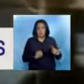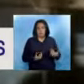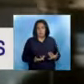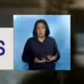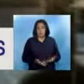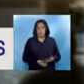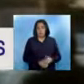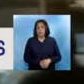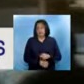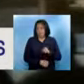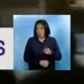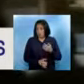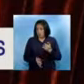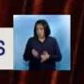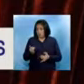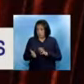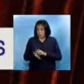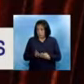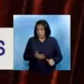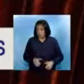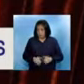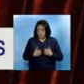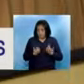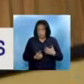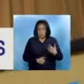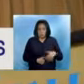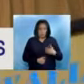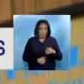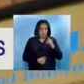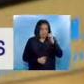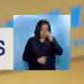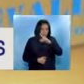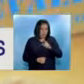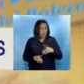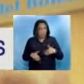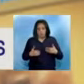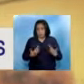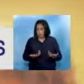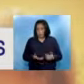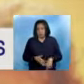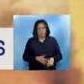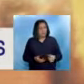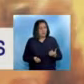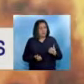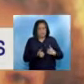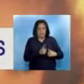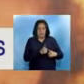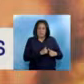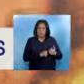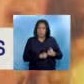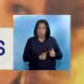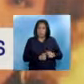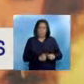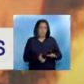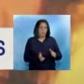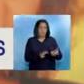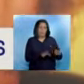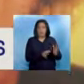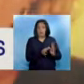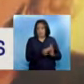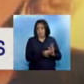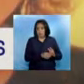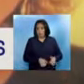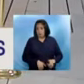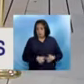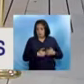volverás. Sus últimos meses de vida fueron muy duros. No pudo superar el dolor de haber perdido a su compañero de vida, su